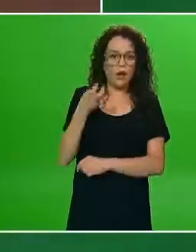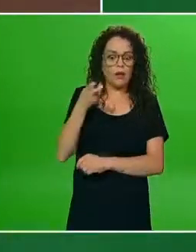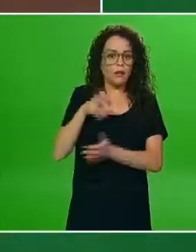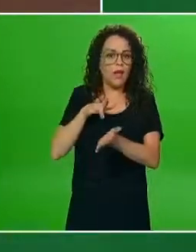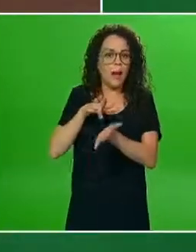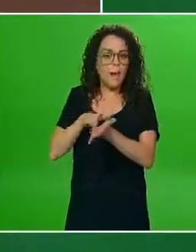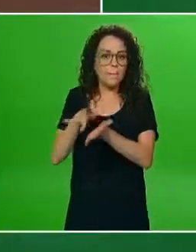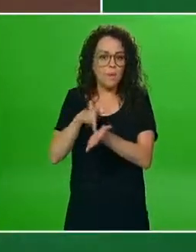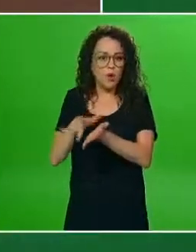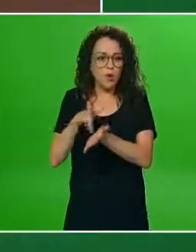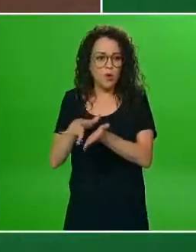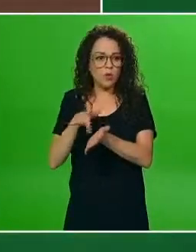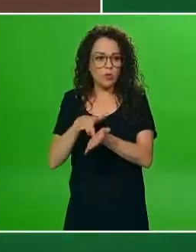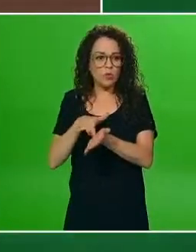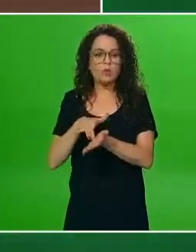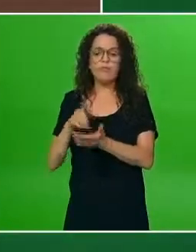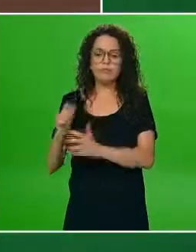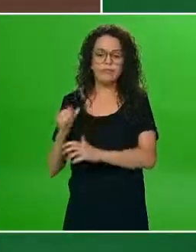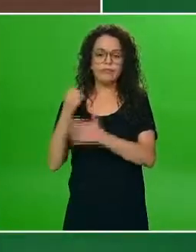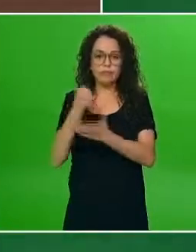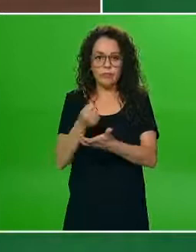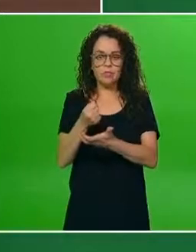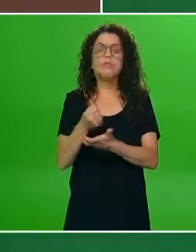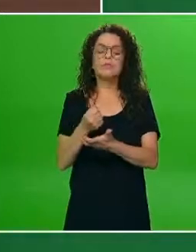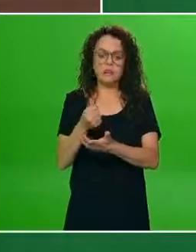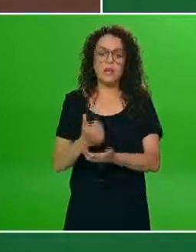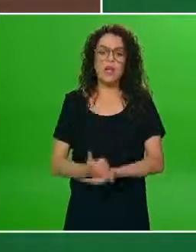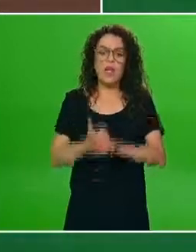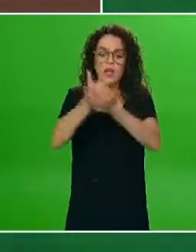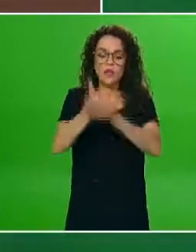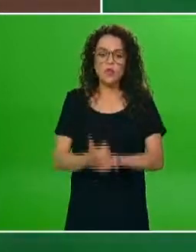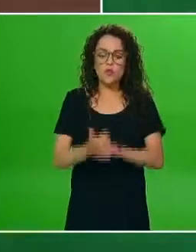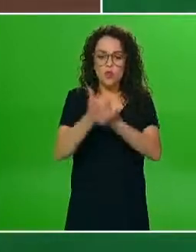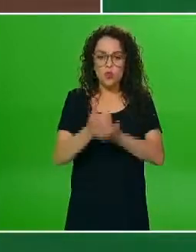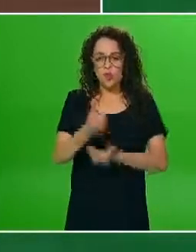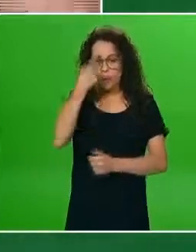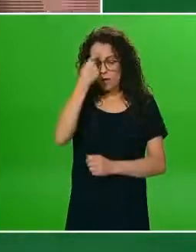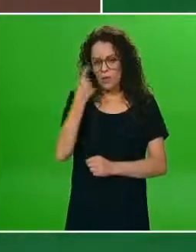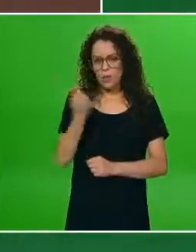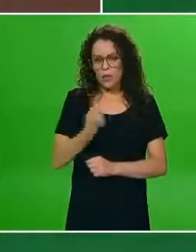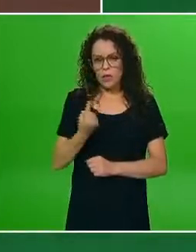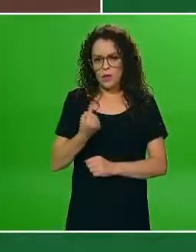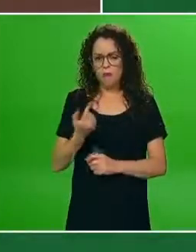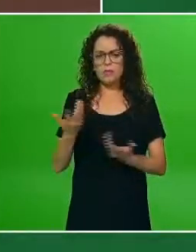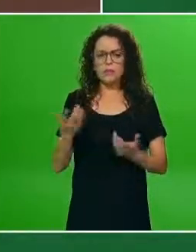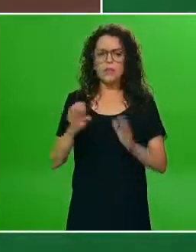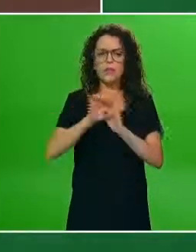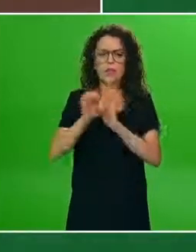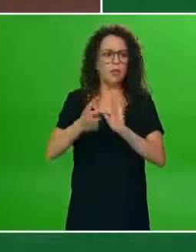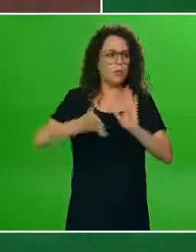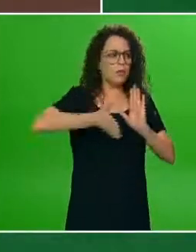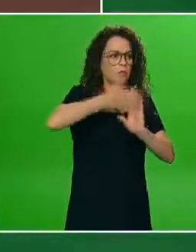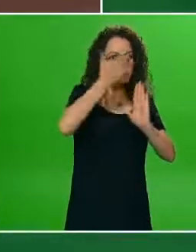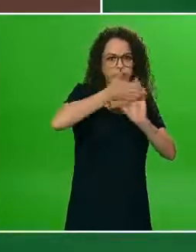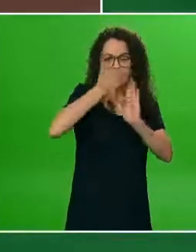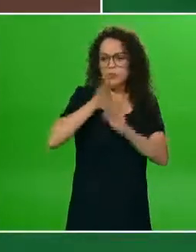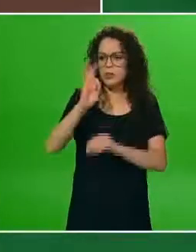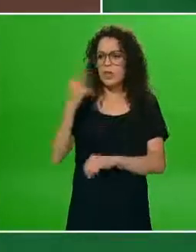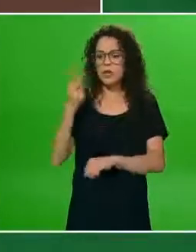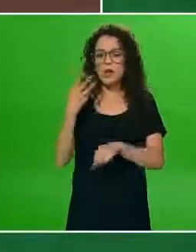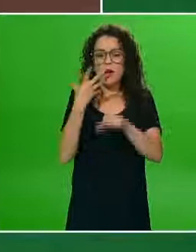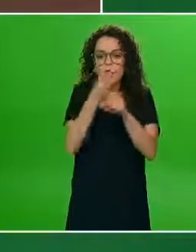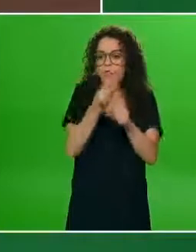estos apoyos han ido al reforzamiento de las medidas o de las infraestructura que requiere la